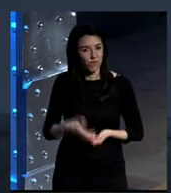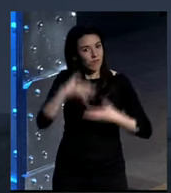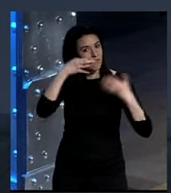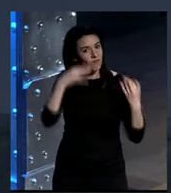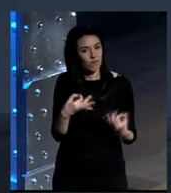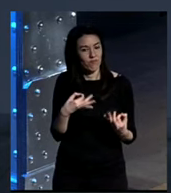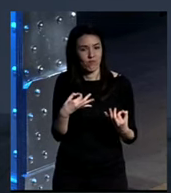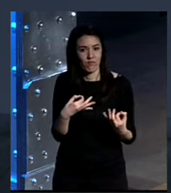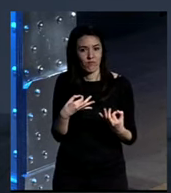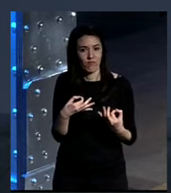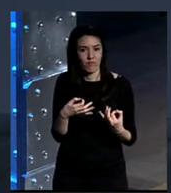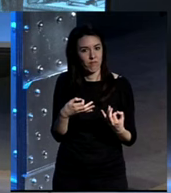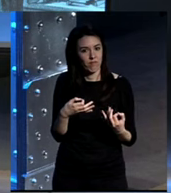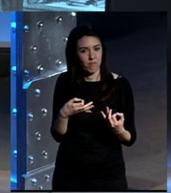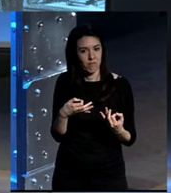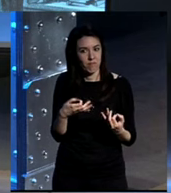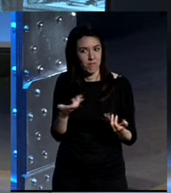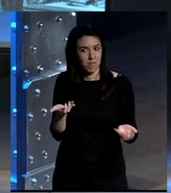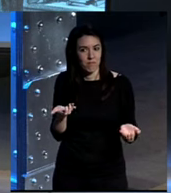Realmente